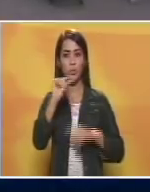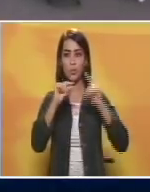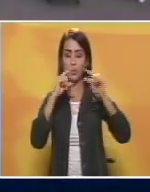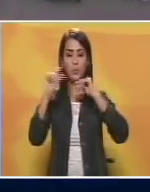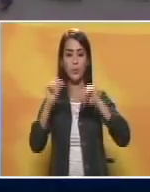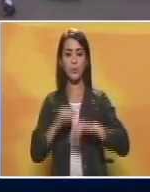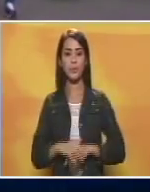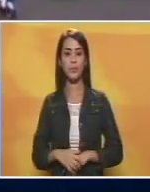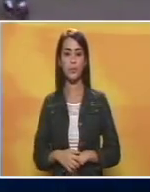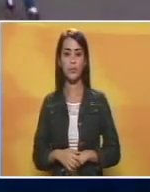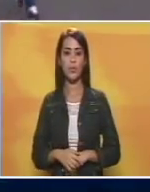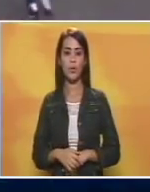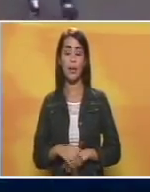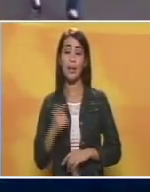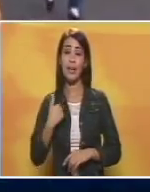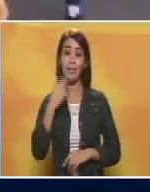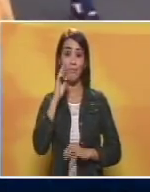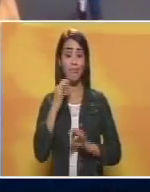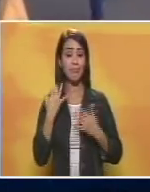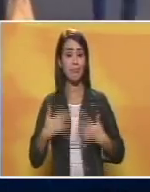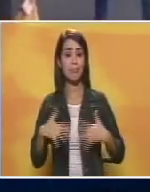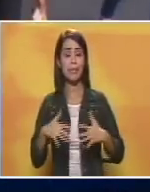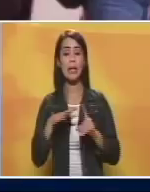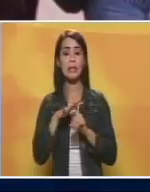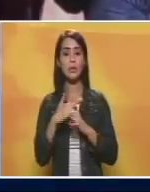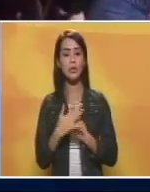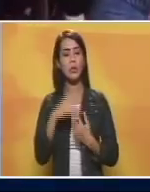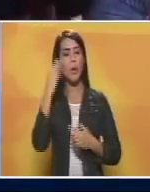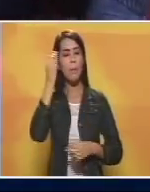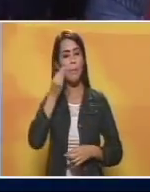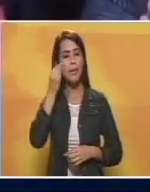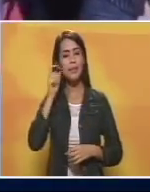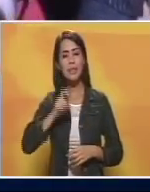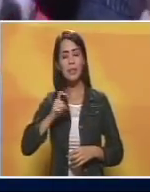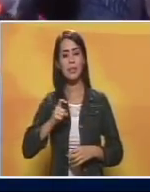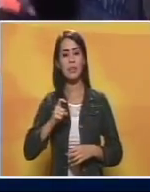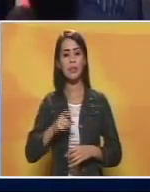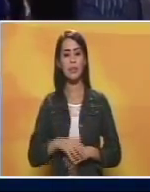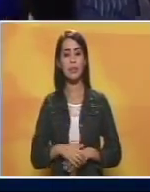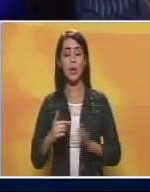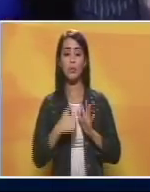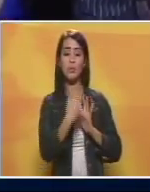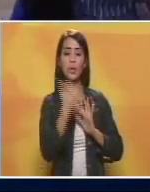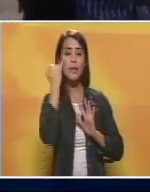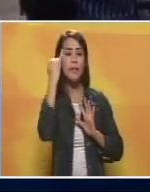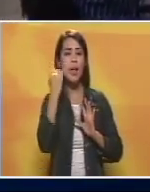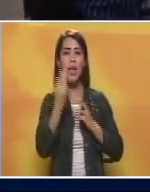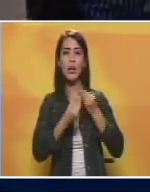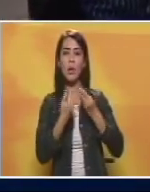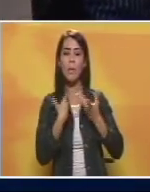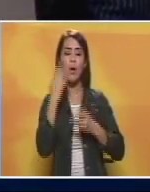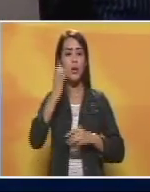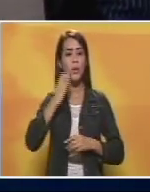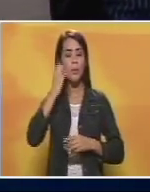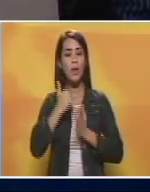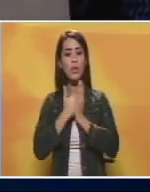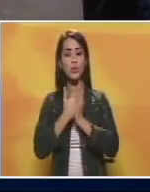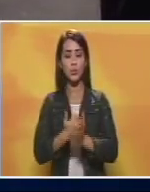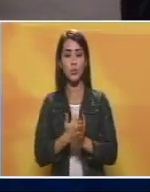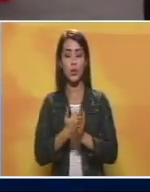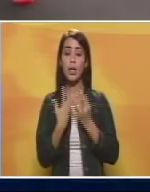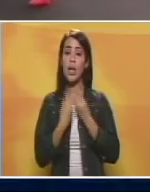visto en Latinoamérica, y ante esta situación considera necesario poner en marcha las herramientas e instrumentos europeos de ayuda